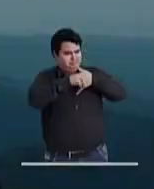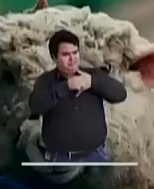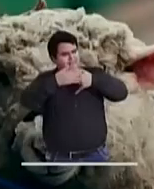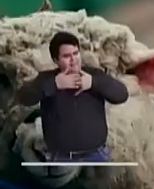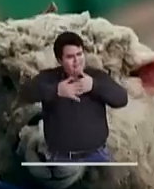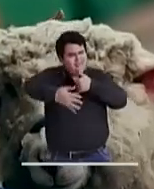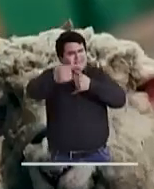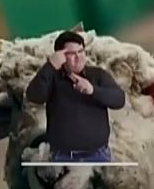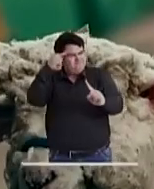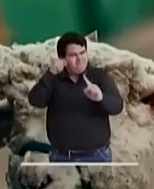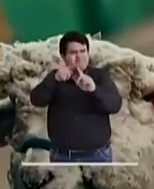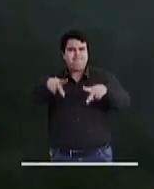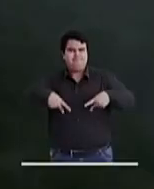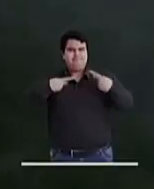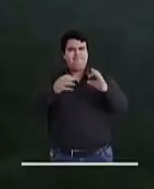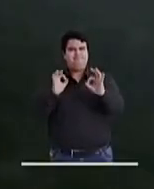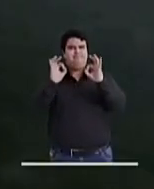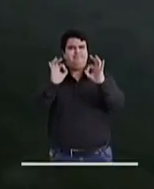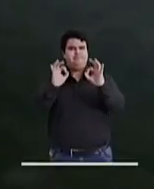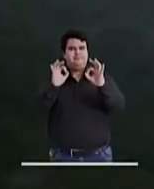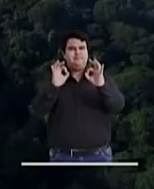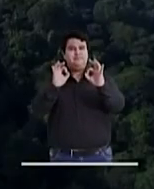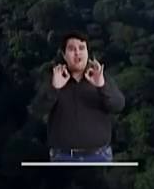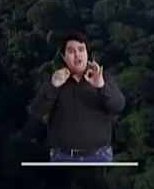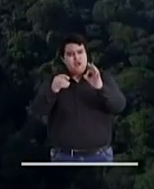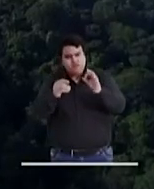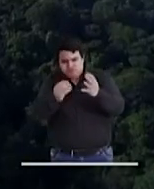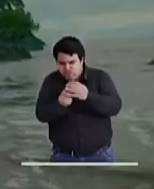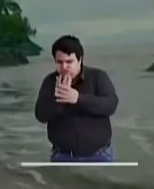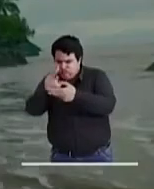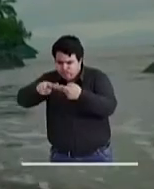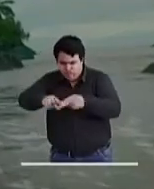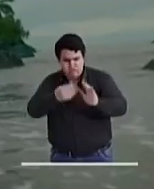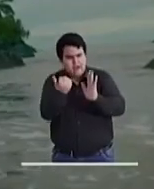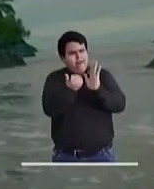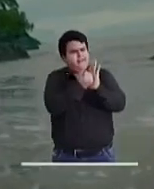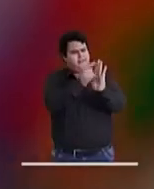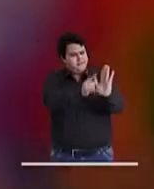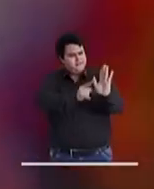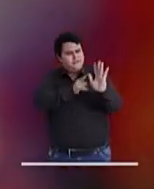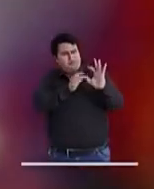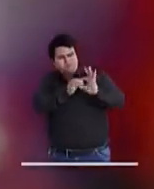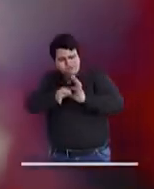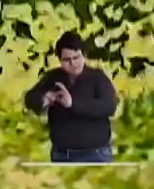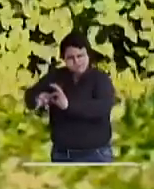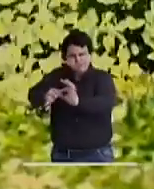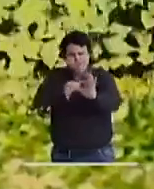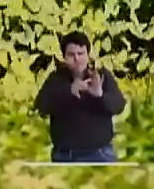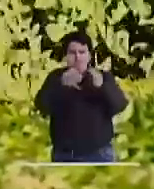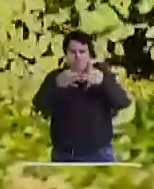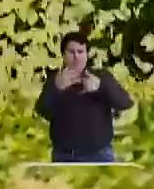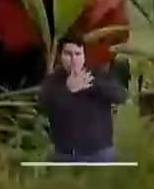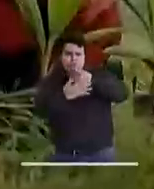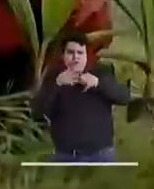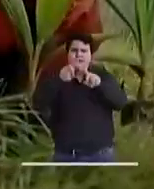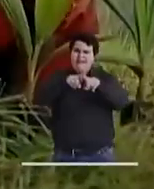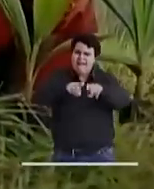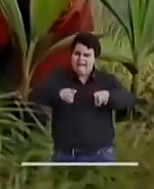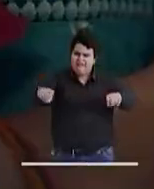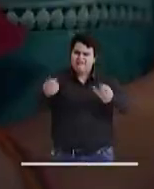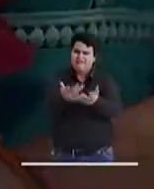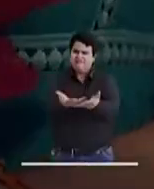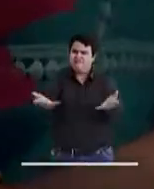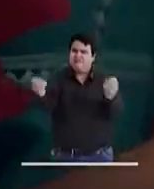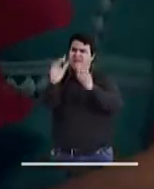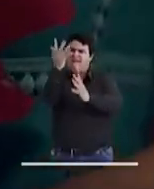restaurantes, cafés especiales, por ejemplo, que vienen de muchas de estas zonas de los territorios que tienen,